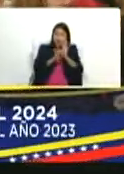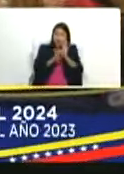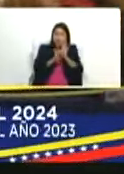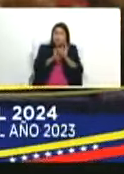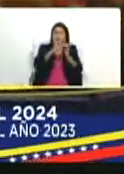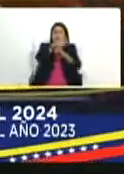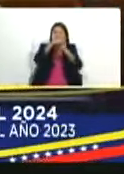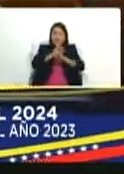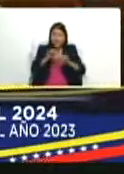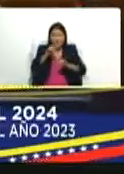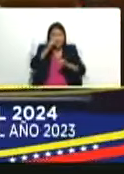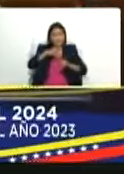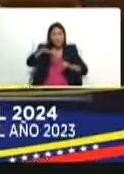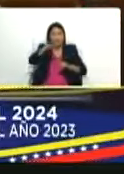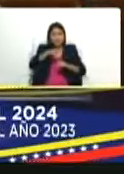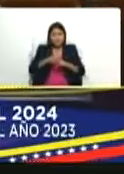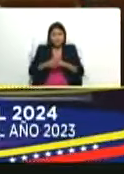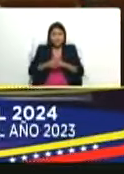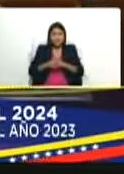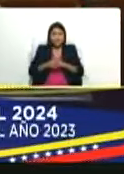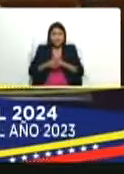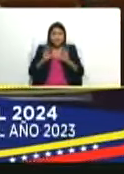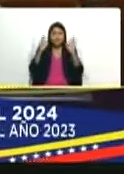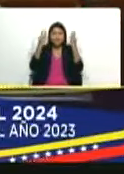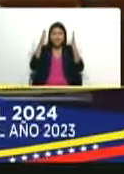suprema felicidad del pueblo.